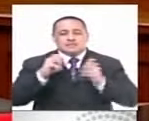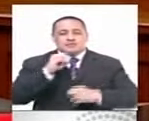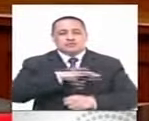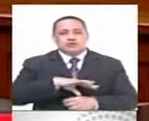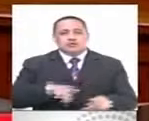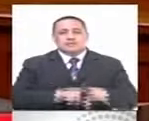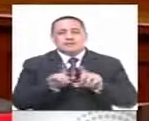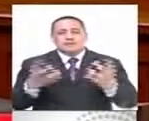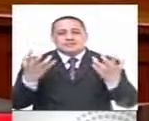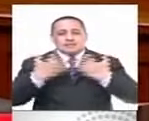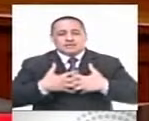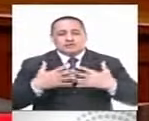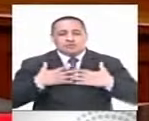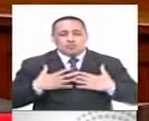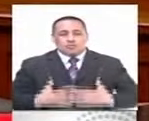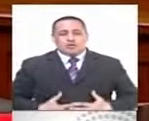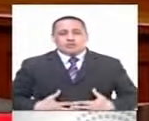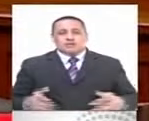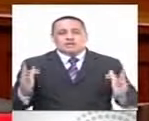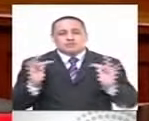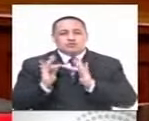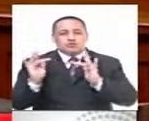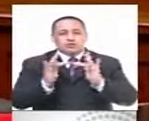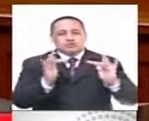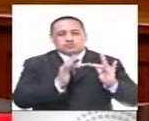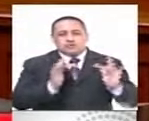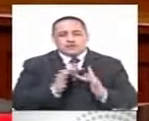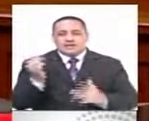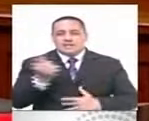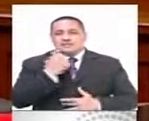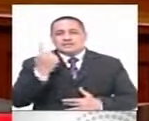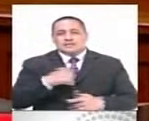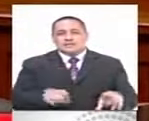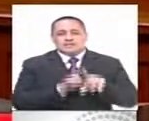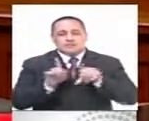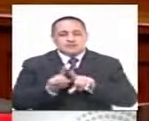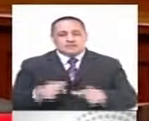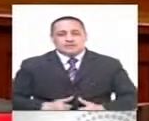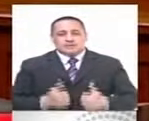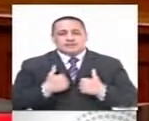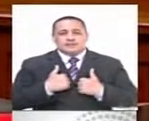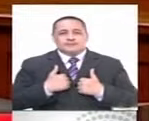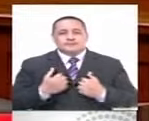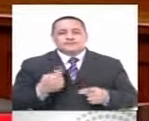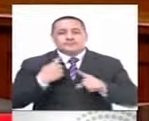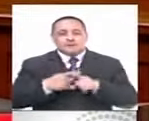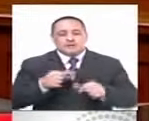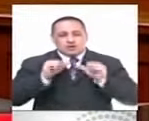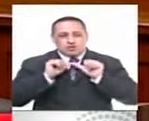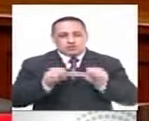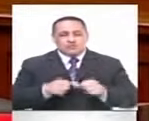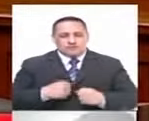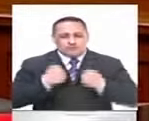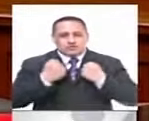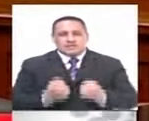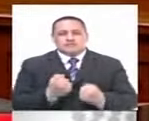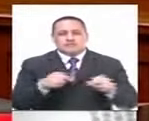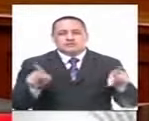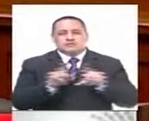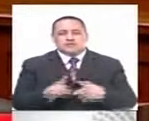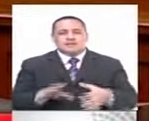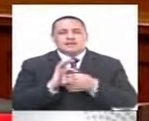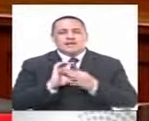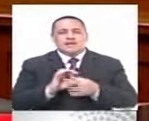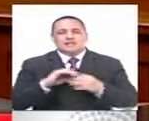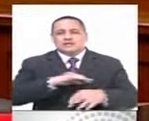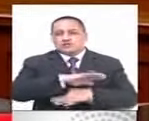integración física e interconexión energética y digital. para seguir fortaleciendo en la Alianza